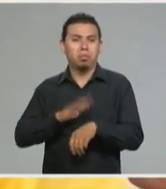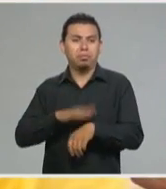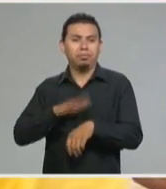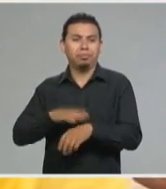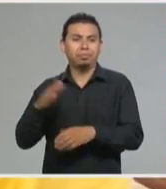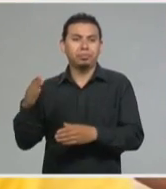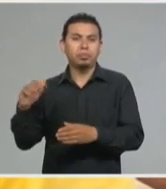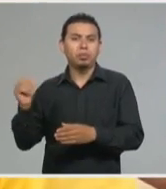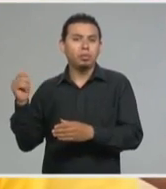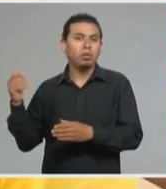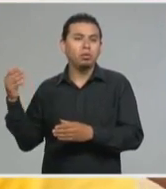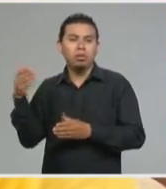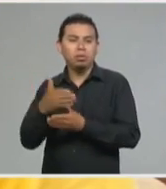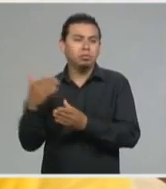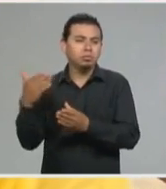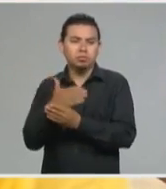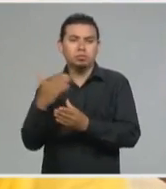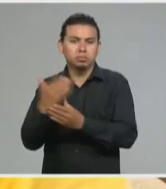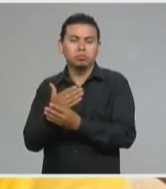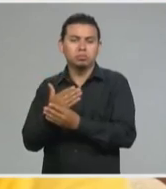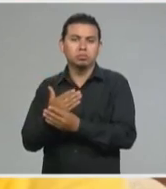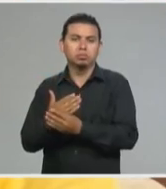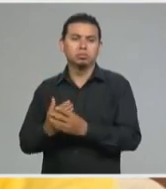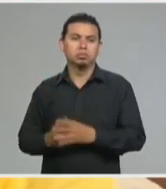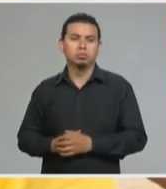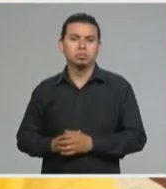quieren opinar al caso de lo mismo.